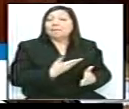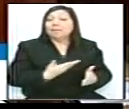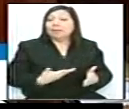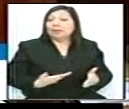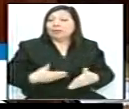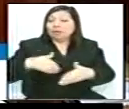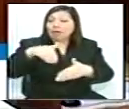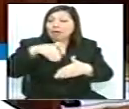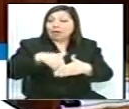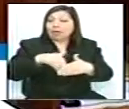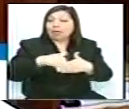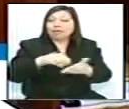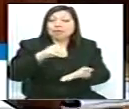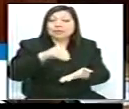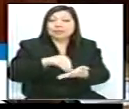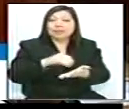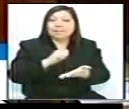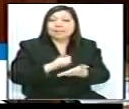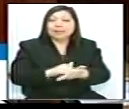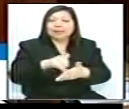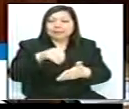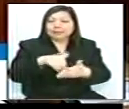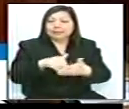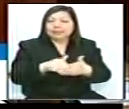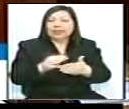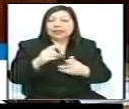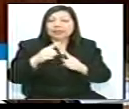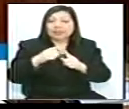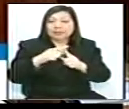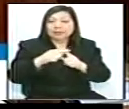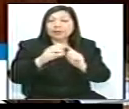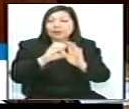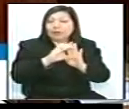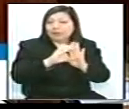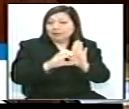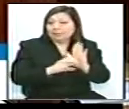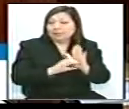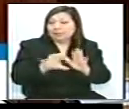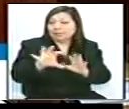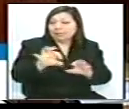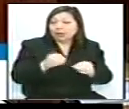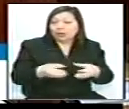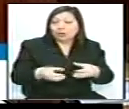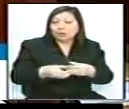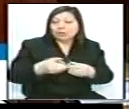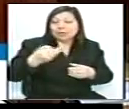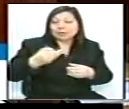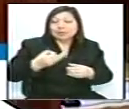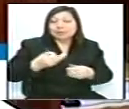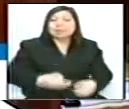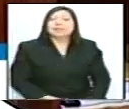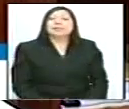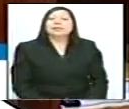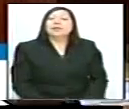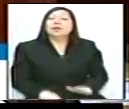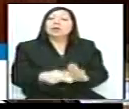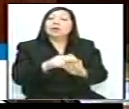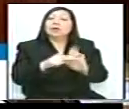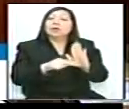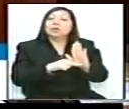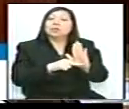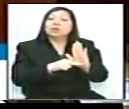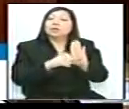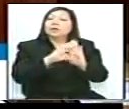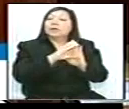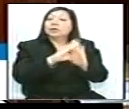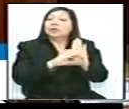sometió al voto las propuestas para candidatos a magistrados. Por tanto, la Comisión Especial, en aplicación de las normas